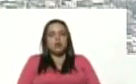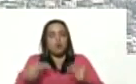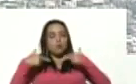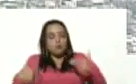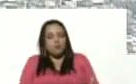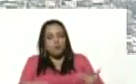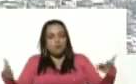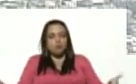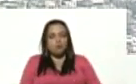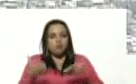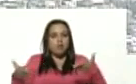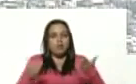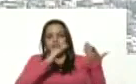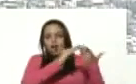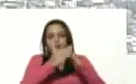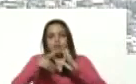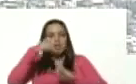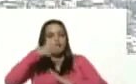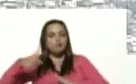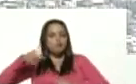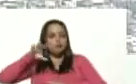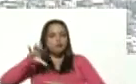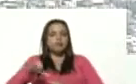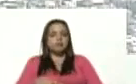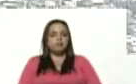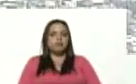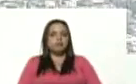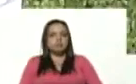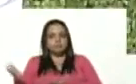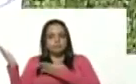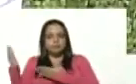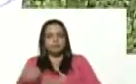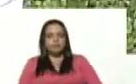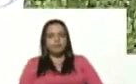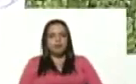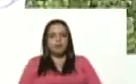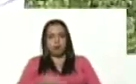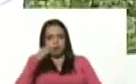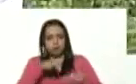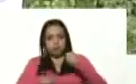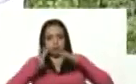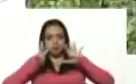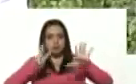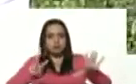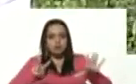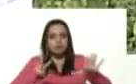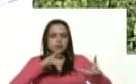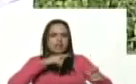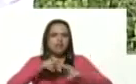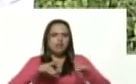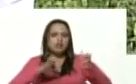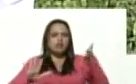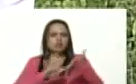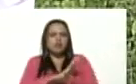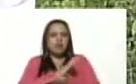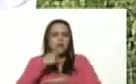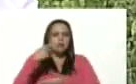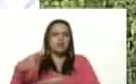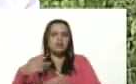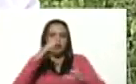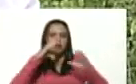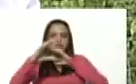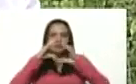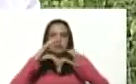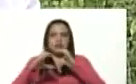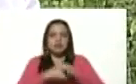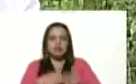rehumanización de las comunidades populares del país. Adelante. Y la séptima tiene que ver con la política comunicacional